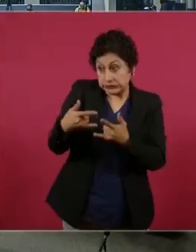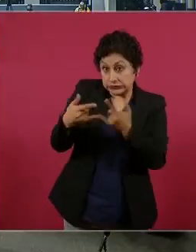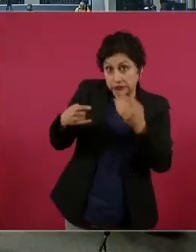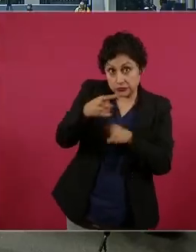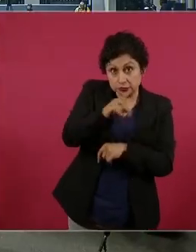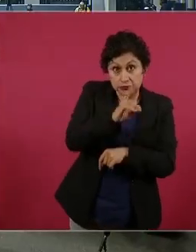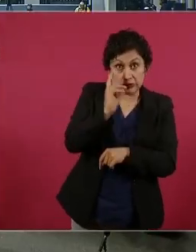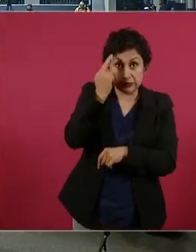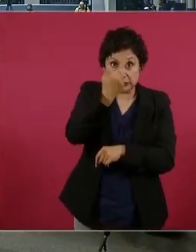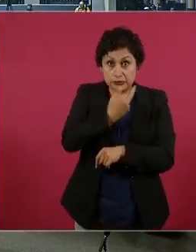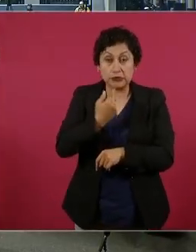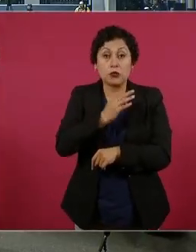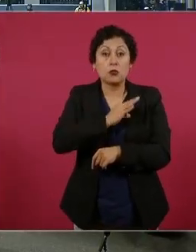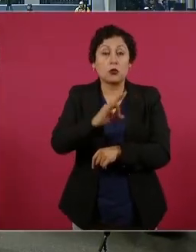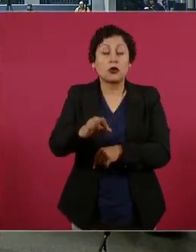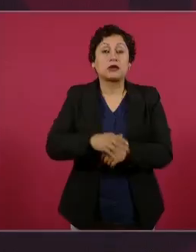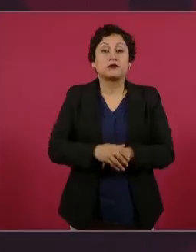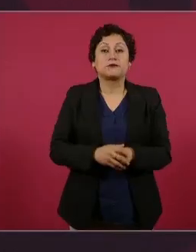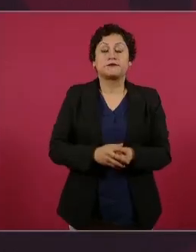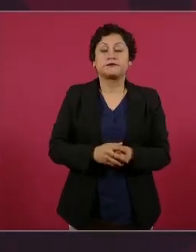Sí, en lo gracias. General,